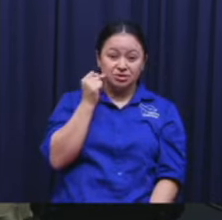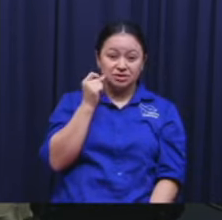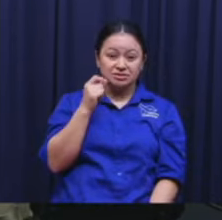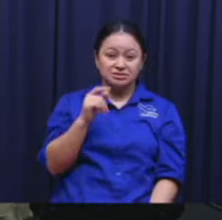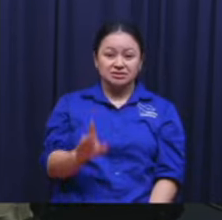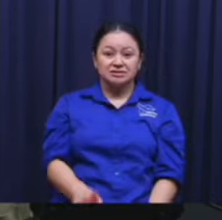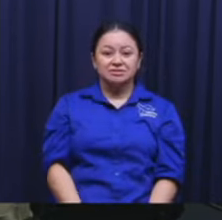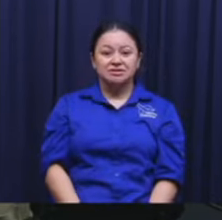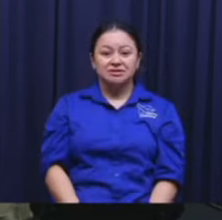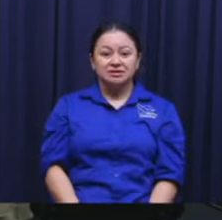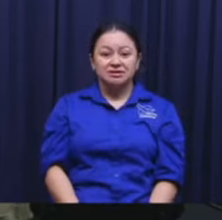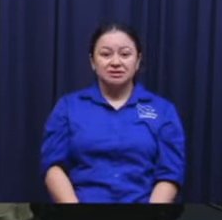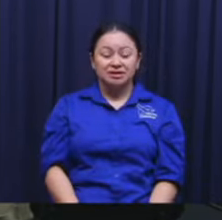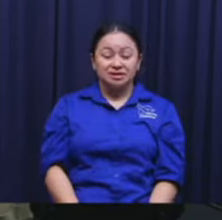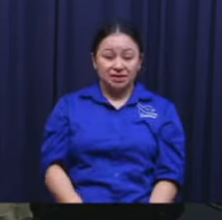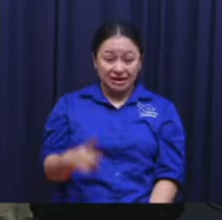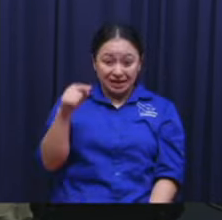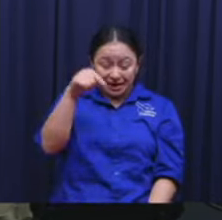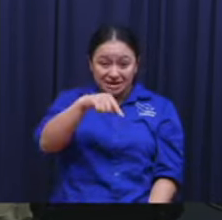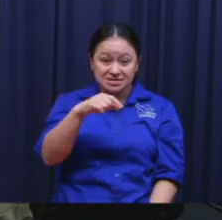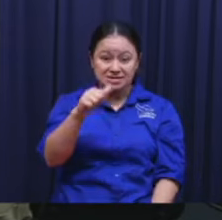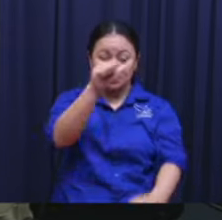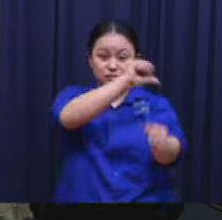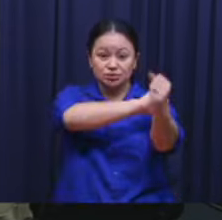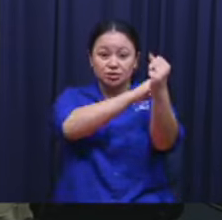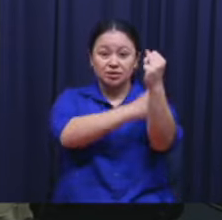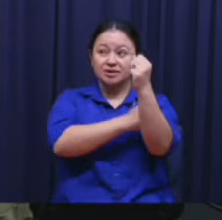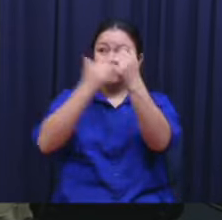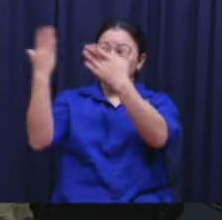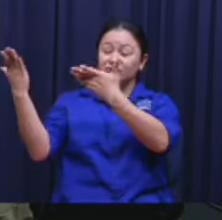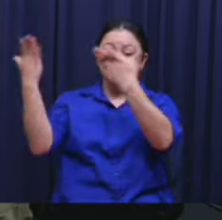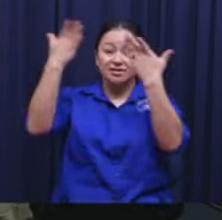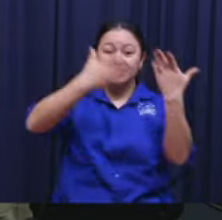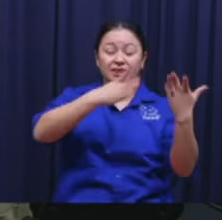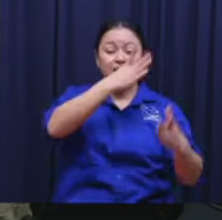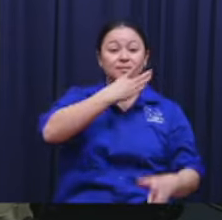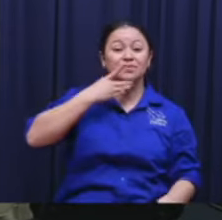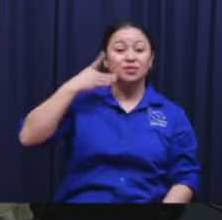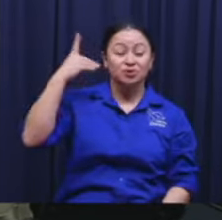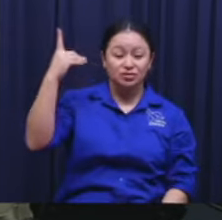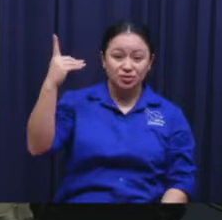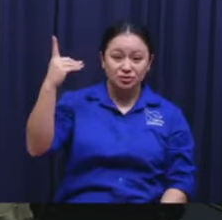es el termómetro para saber que te sometiste al invisible?